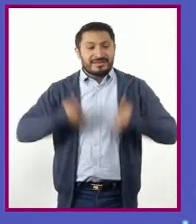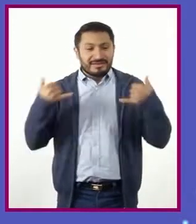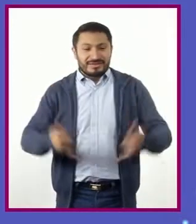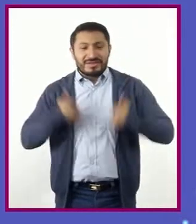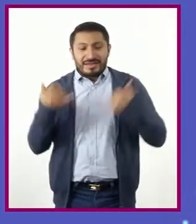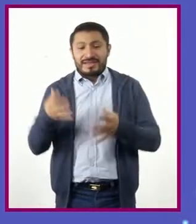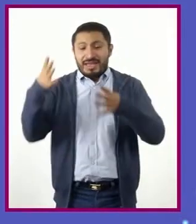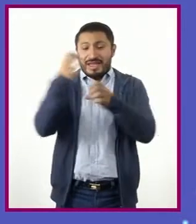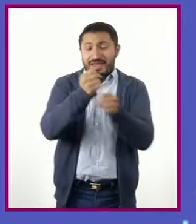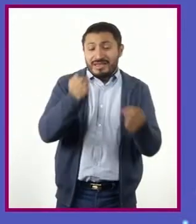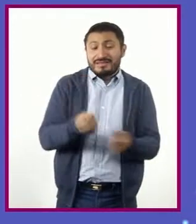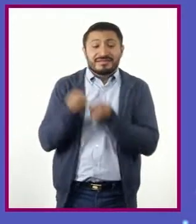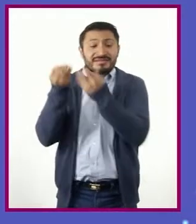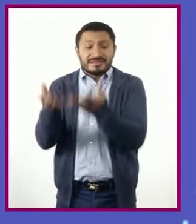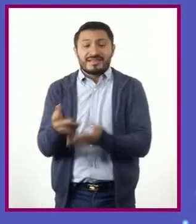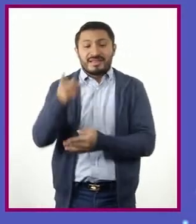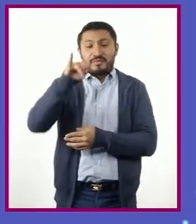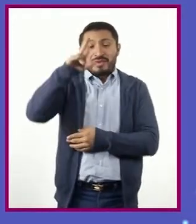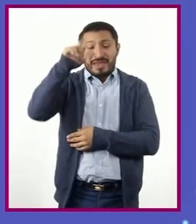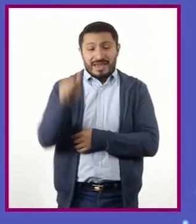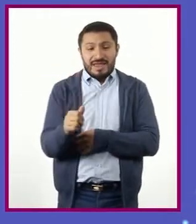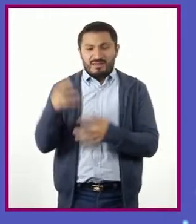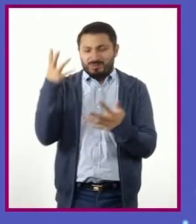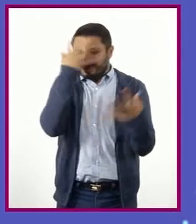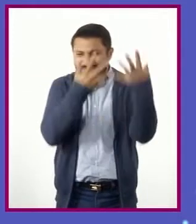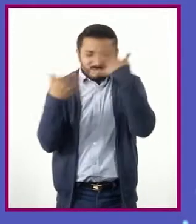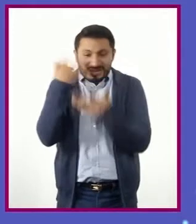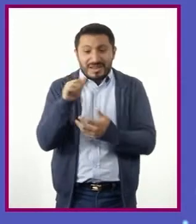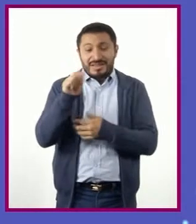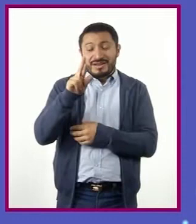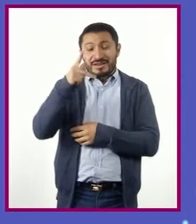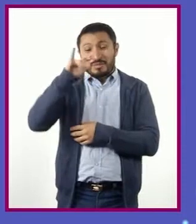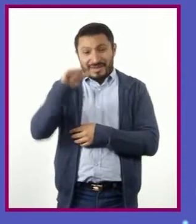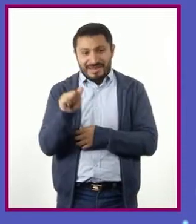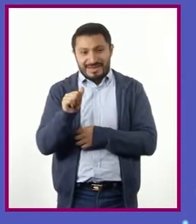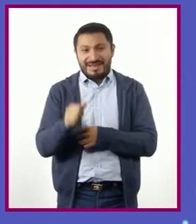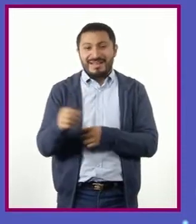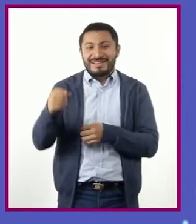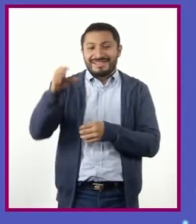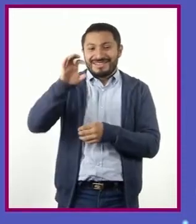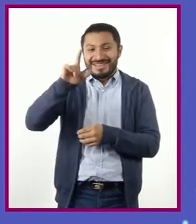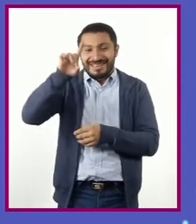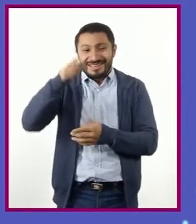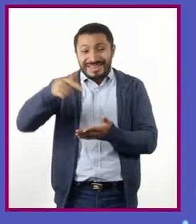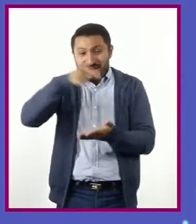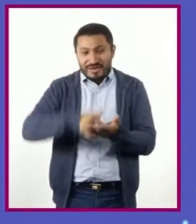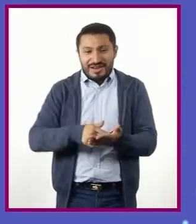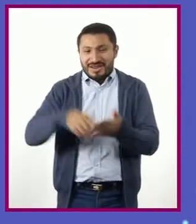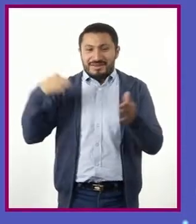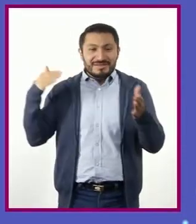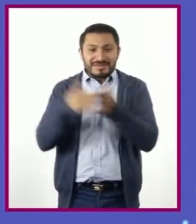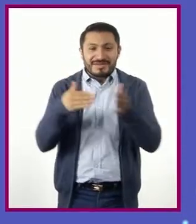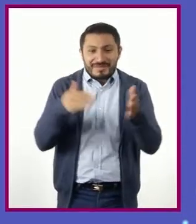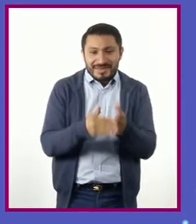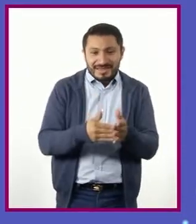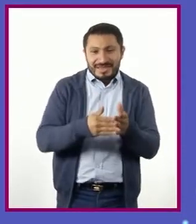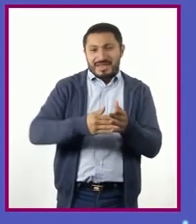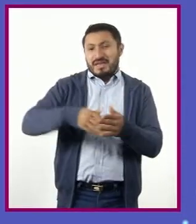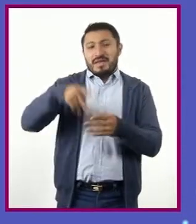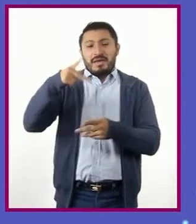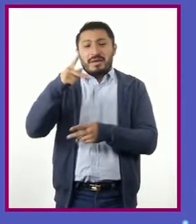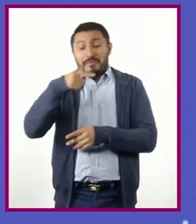Señas traslada, pira, frustra, arpía, cede, impide, cisuras,